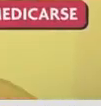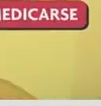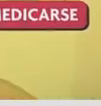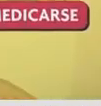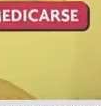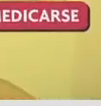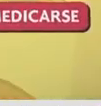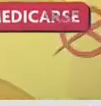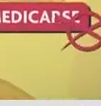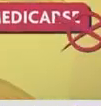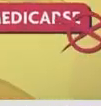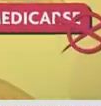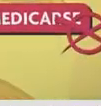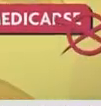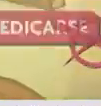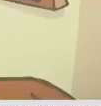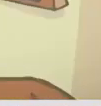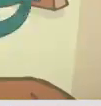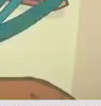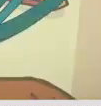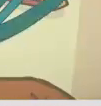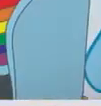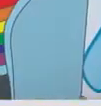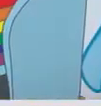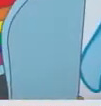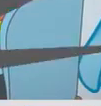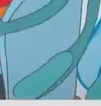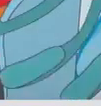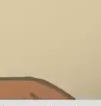Sin automedicarse.